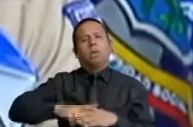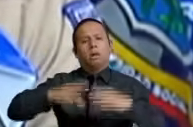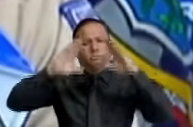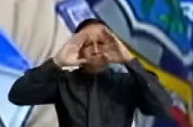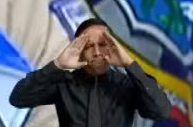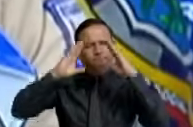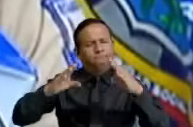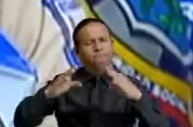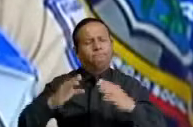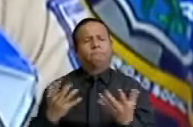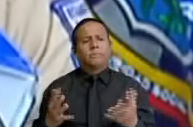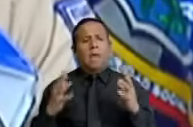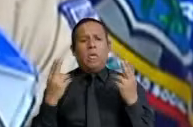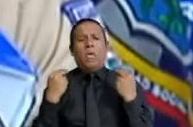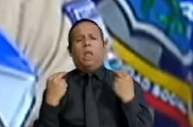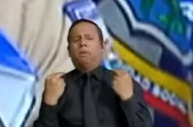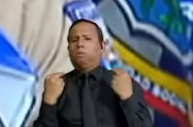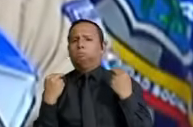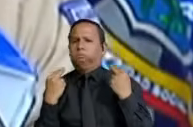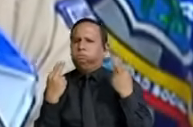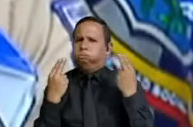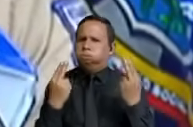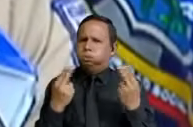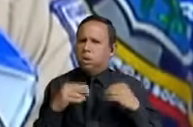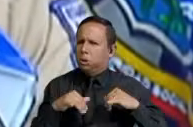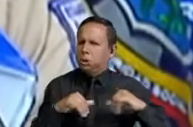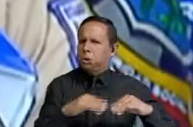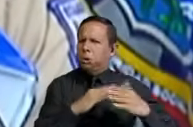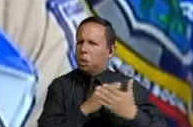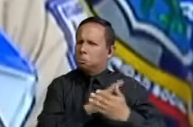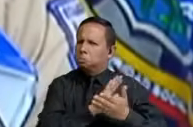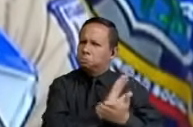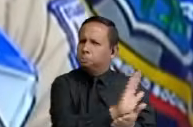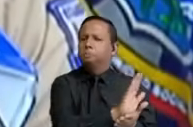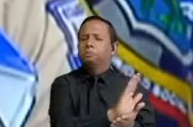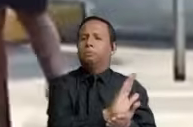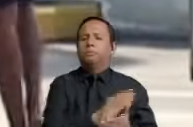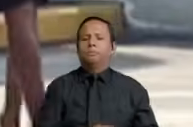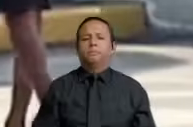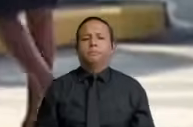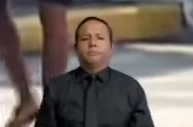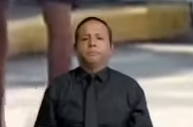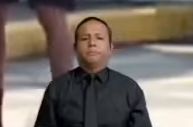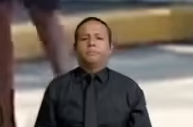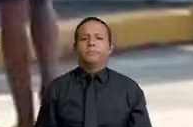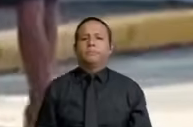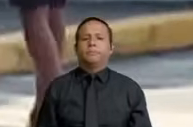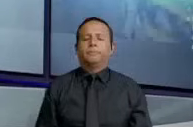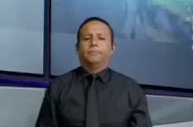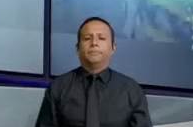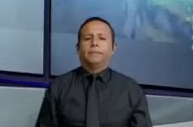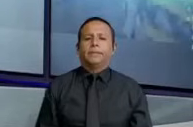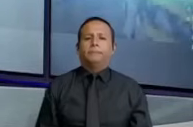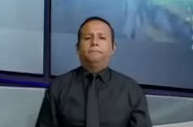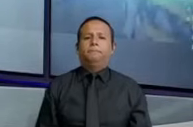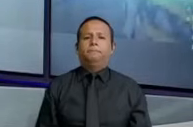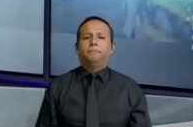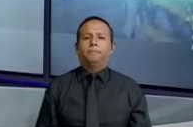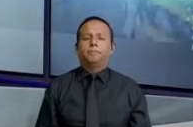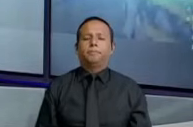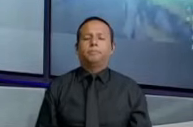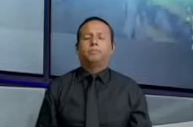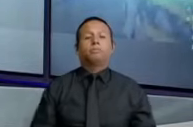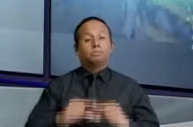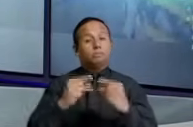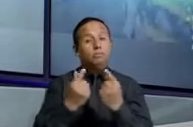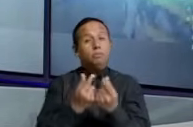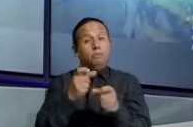esfuerzos no les vamos a dar tregua a estas organizaciones delictivas informó roselena bascones un